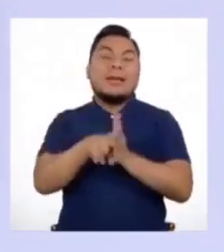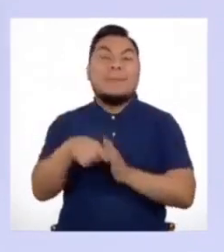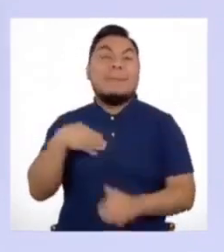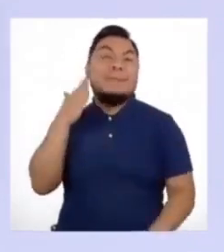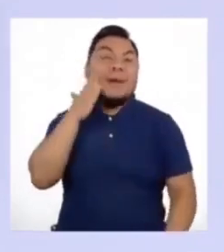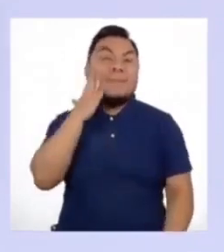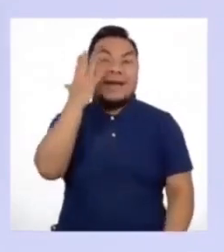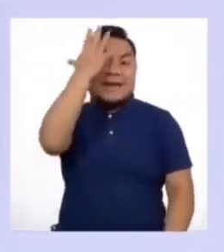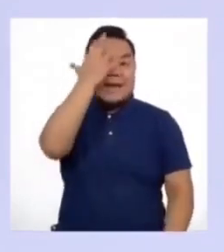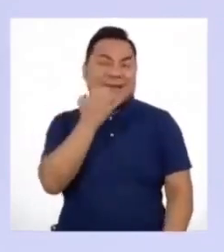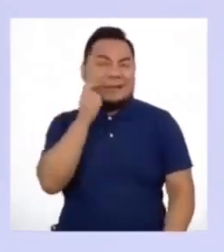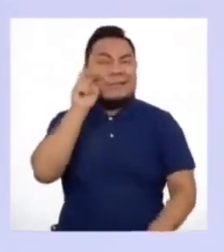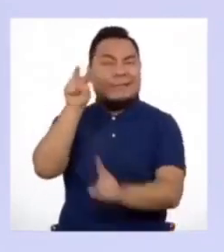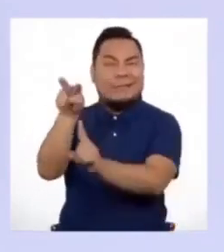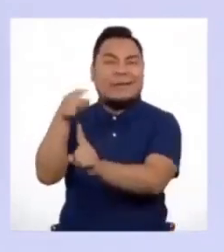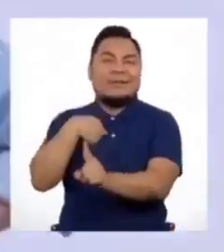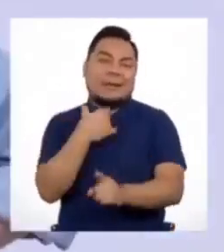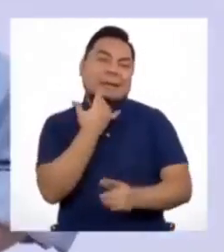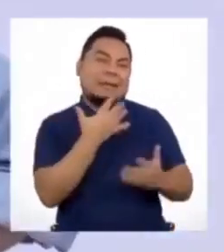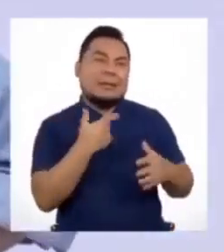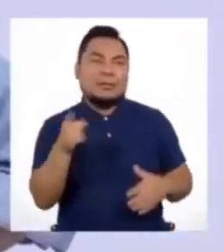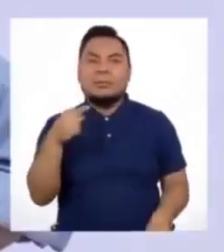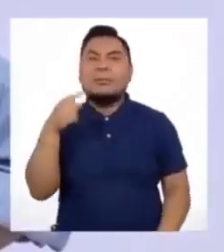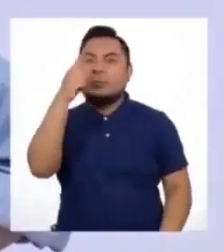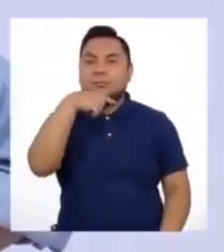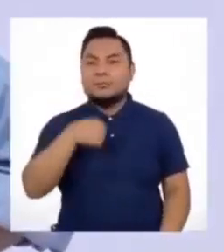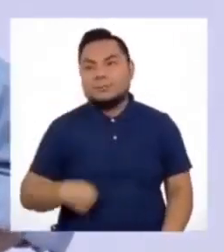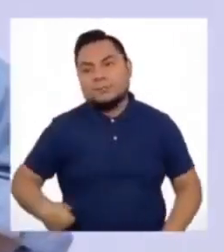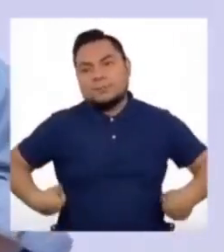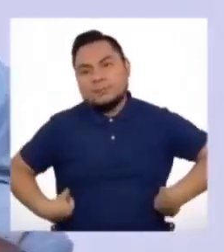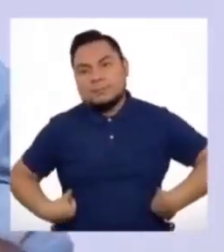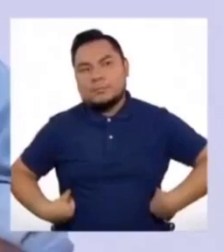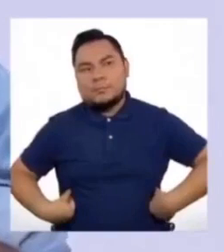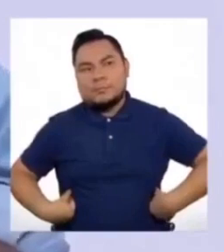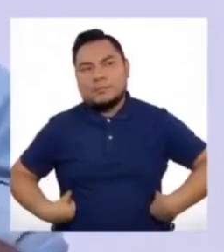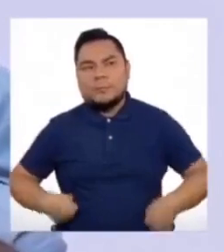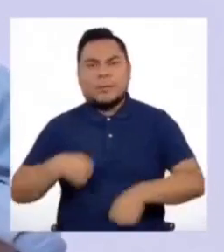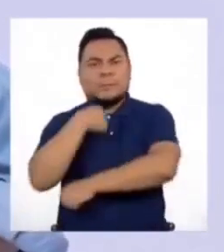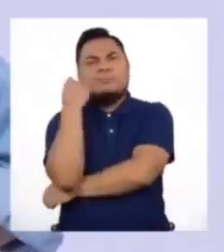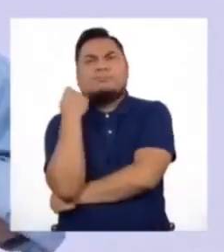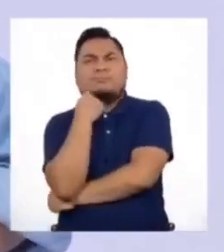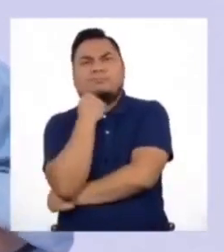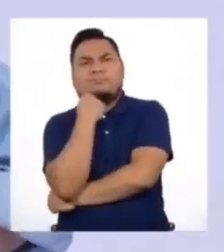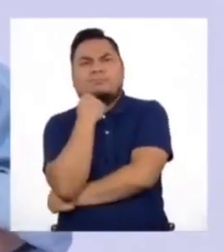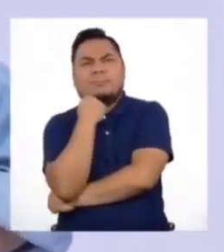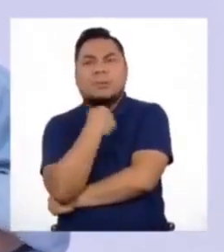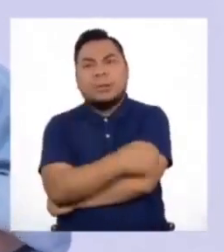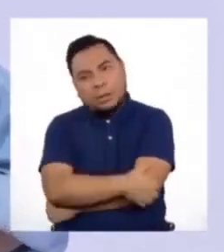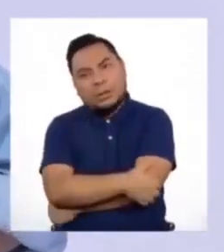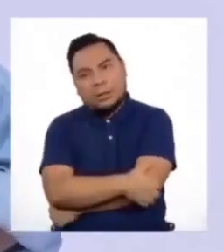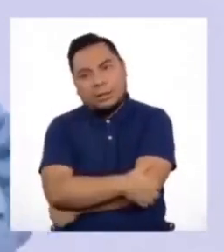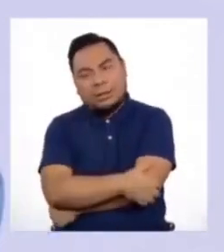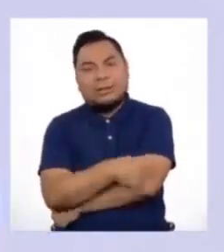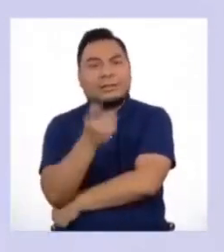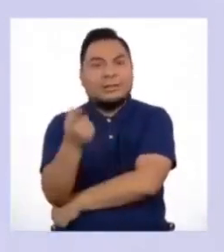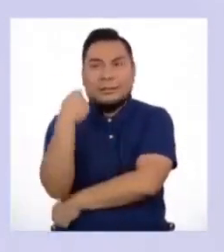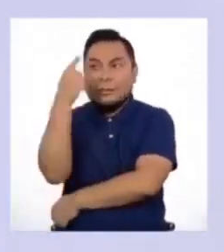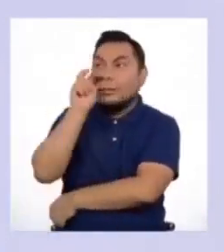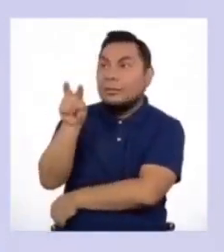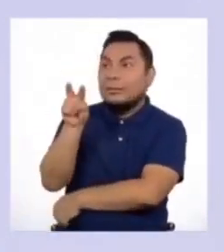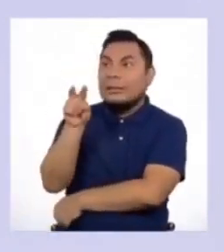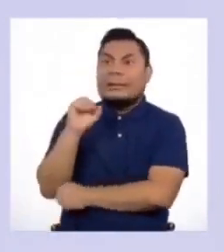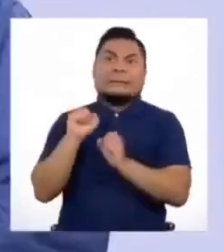conmigo porque hice algo malo, porque todo el tiempo está pero así. O así. O así. Y yo...